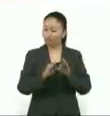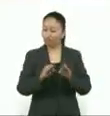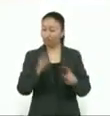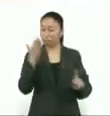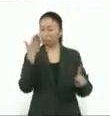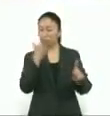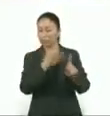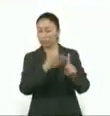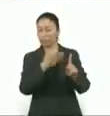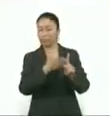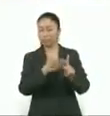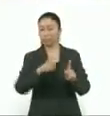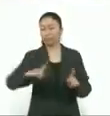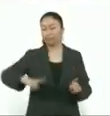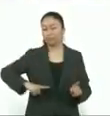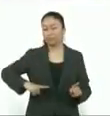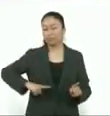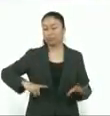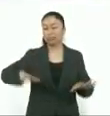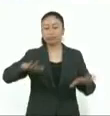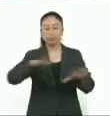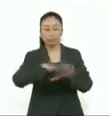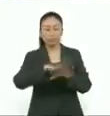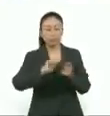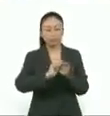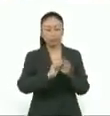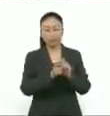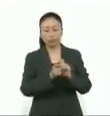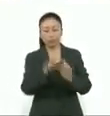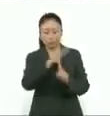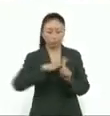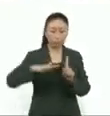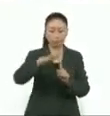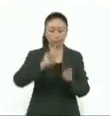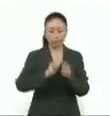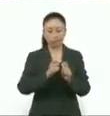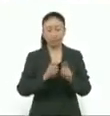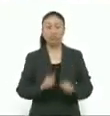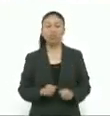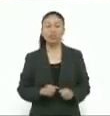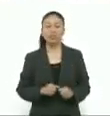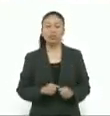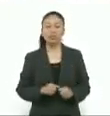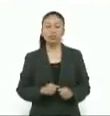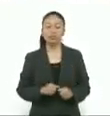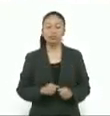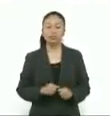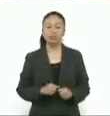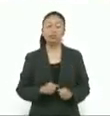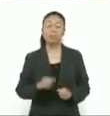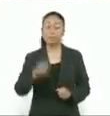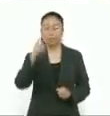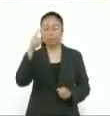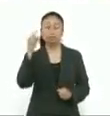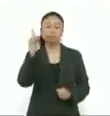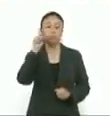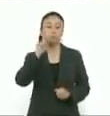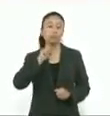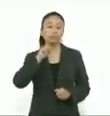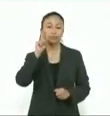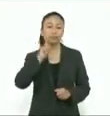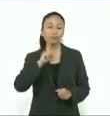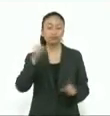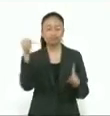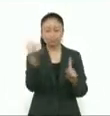gobiernos que transforman, fortaleciendo los mecanismos para el adelanto de las mujeres y la atención a